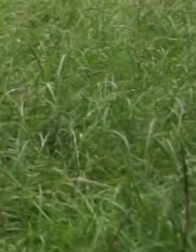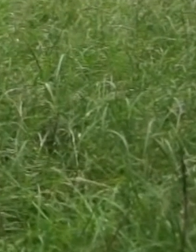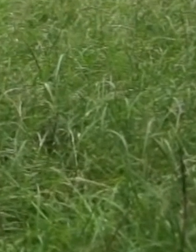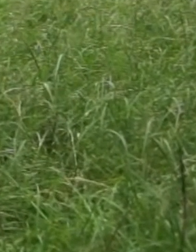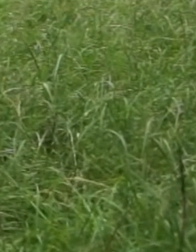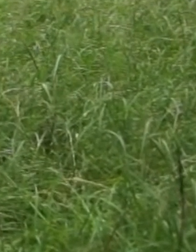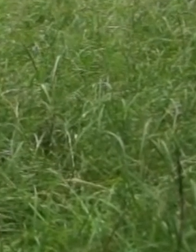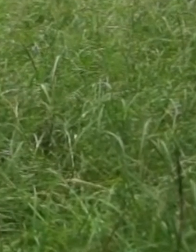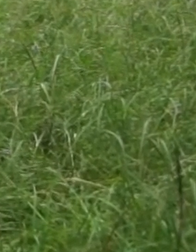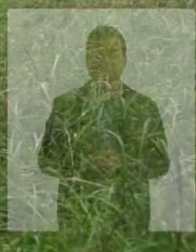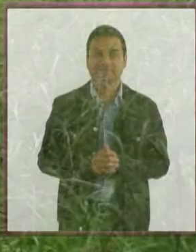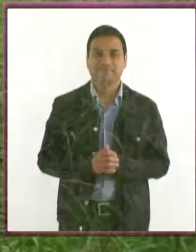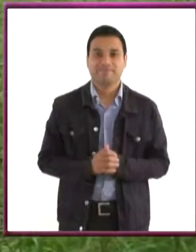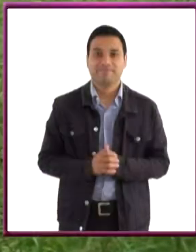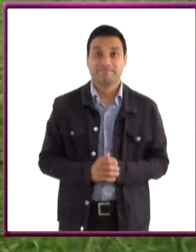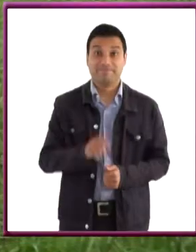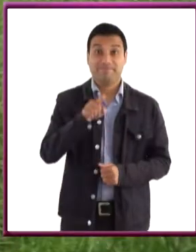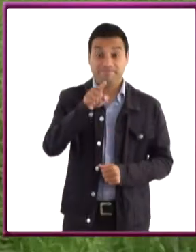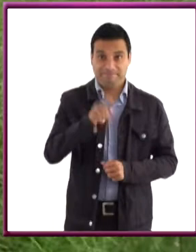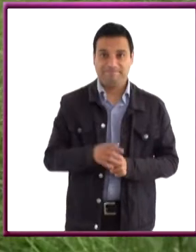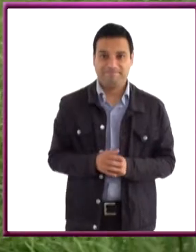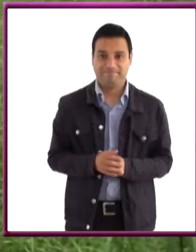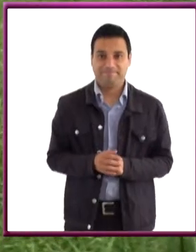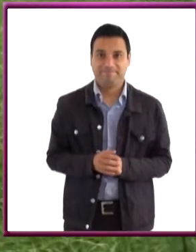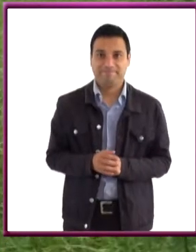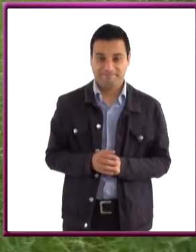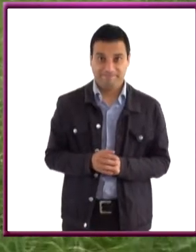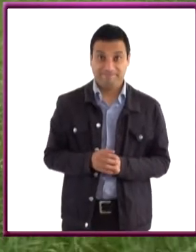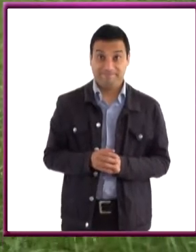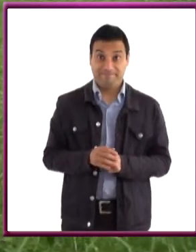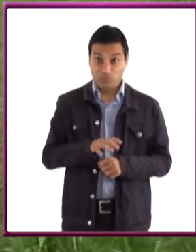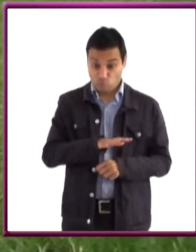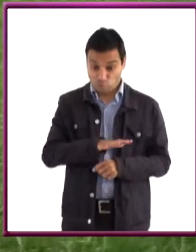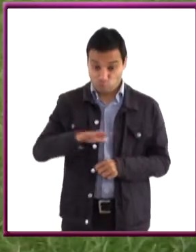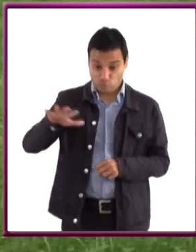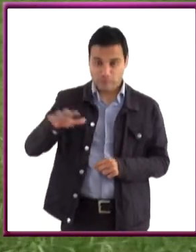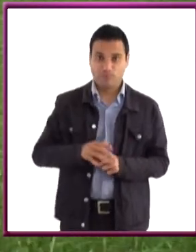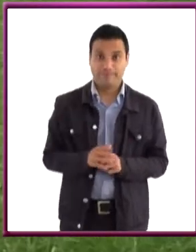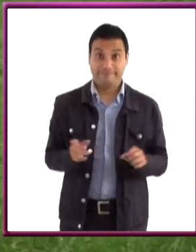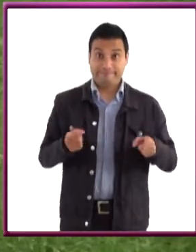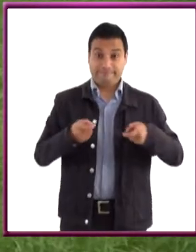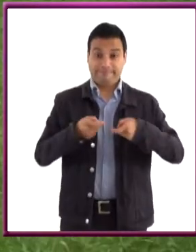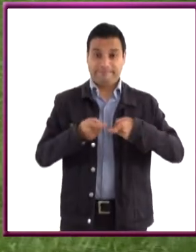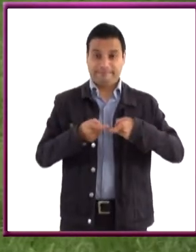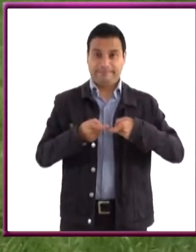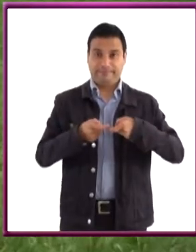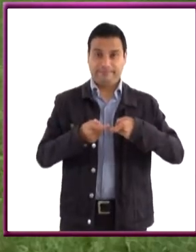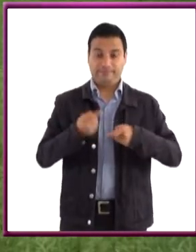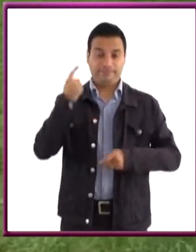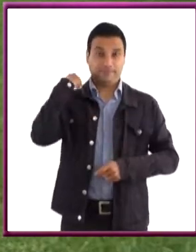Te invito a que te sientes con los pies firmes en el suelo y la espalda recta.